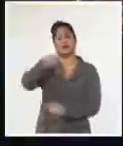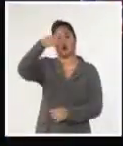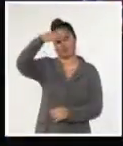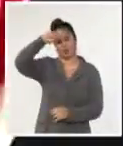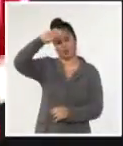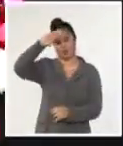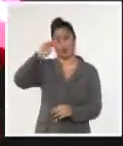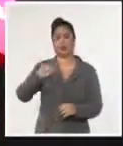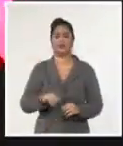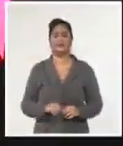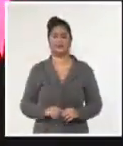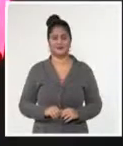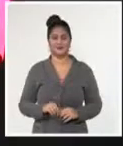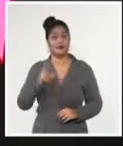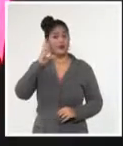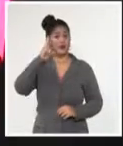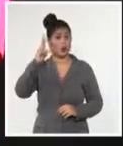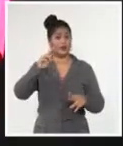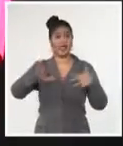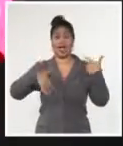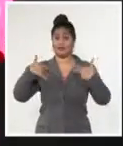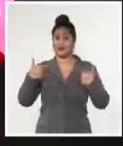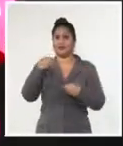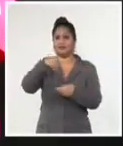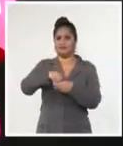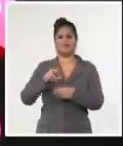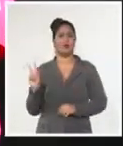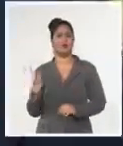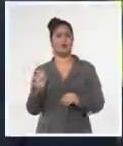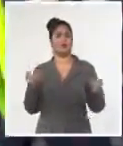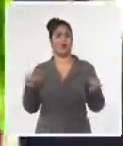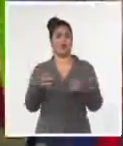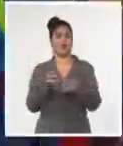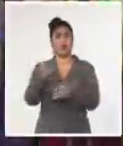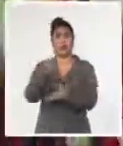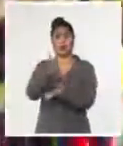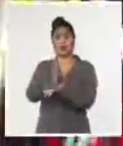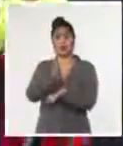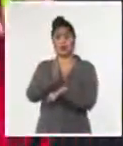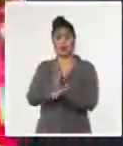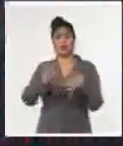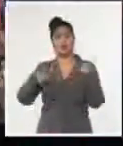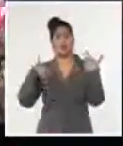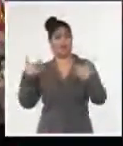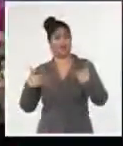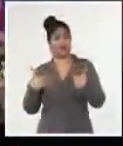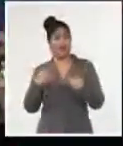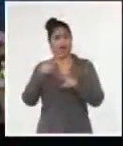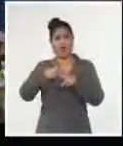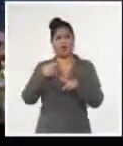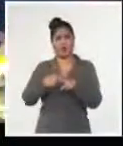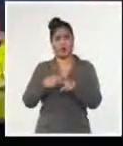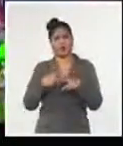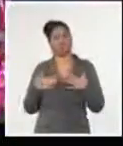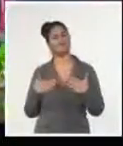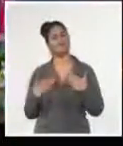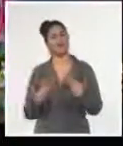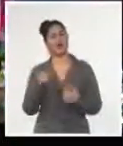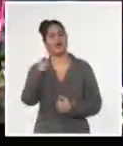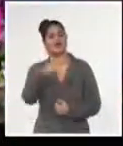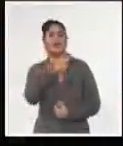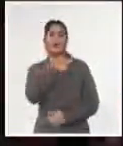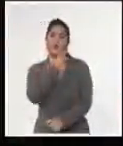Antillas. Convocado por la Misión Educativa Cubana en Venezuela, el espectáculo A Ti Maestro contó con la participación